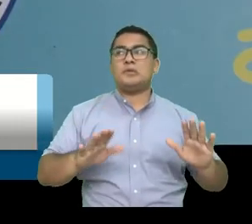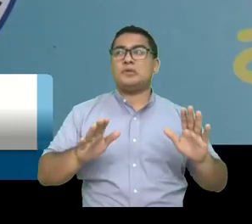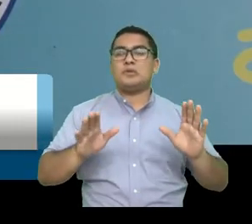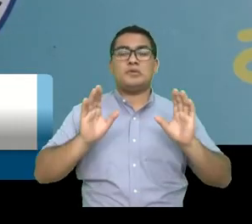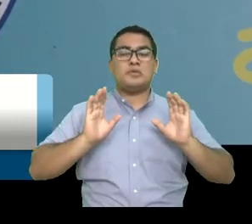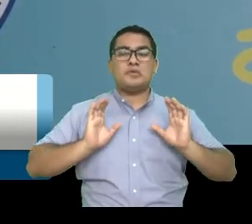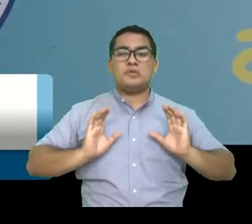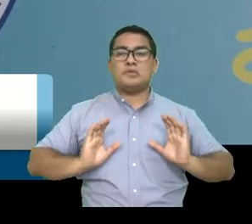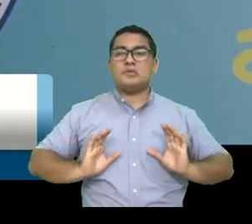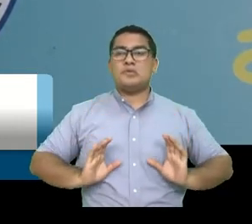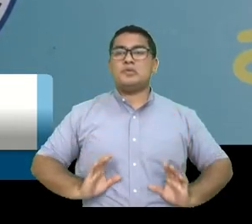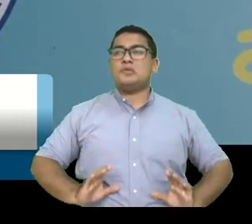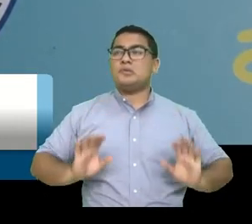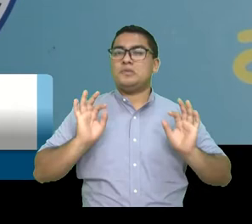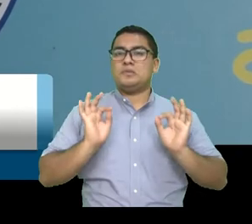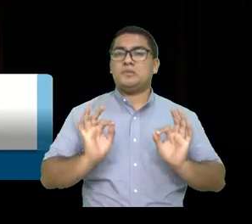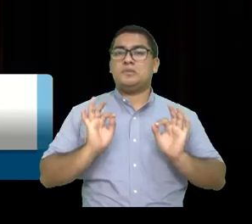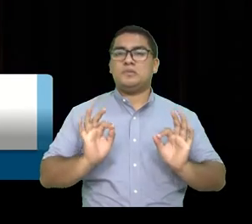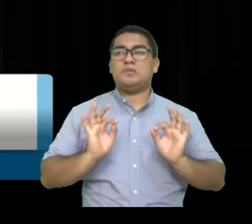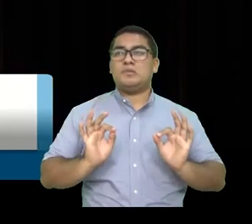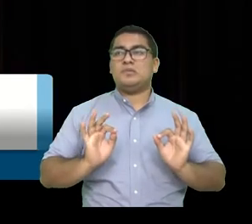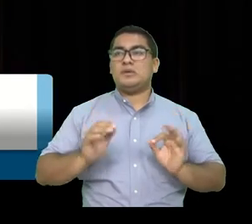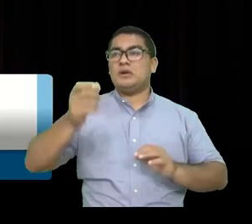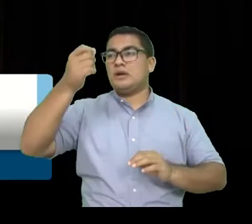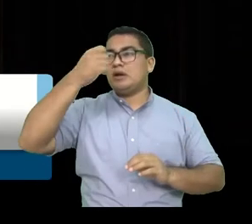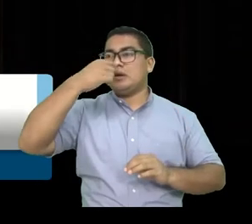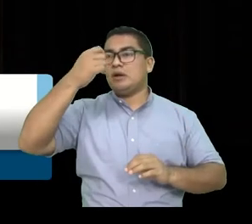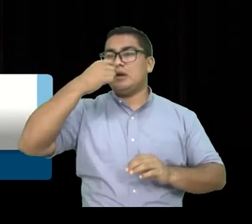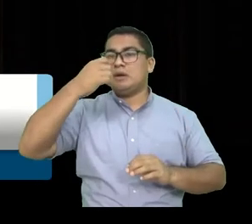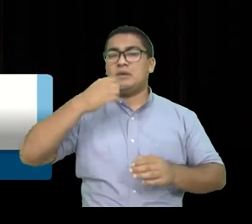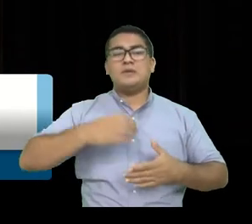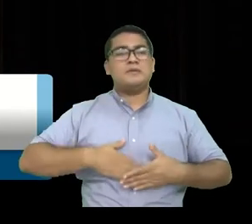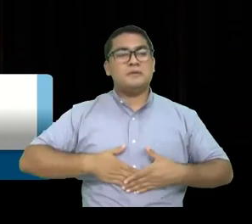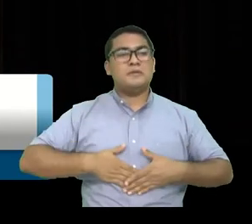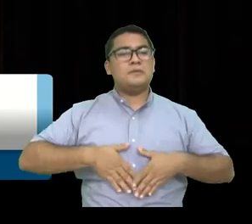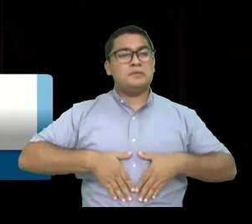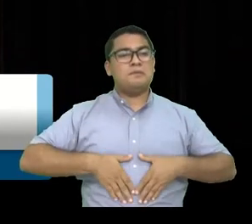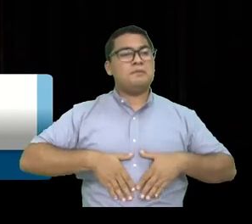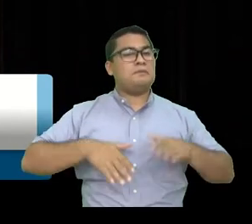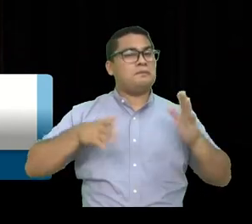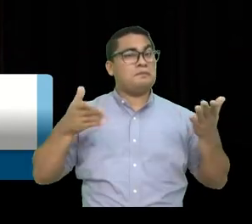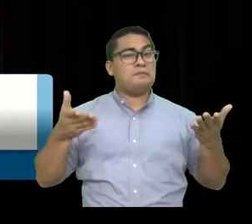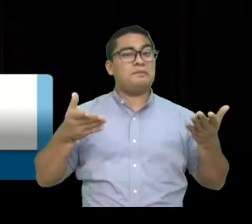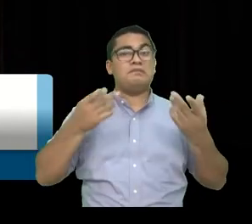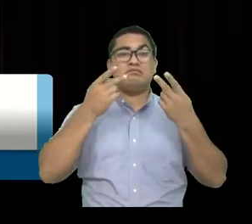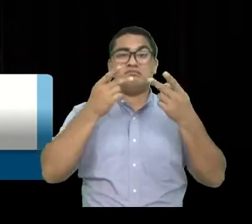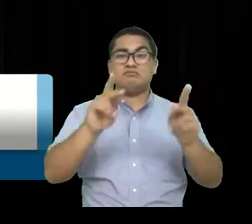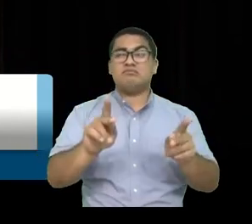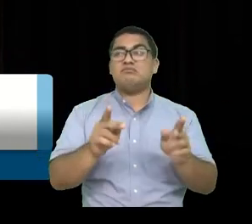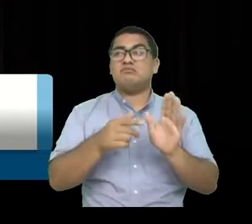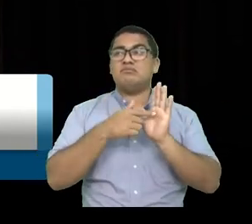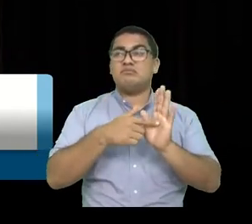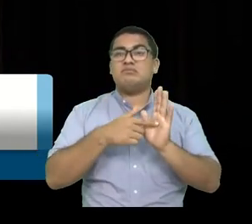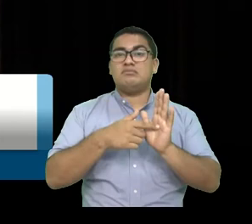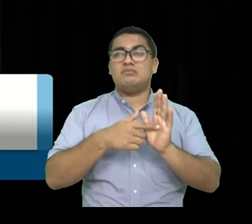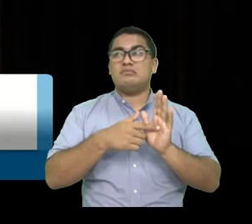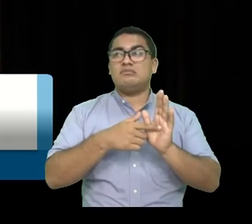mejorado en tu tratamiento lo que es la gastritis, pero el simple hecho de comerte